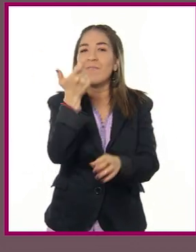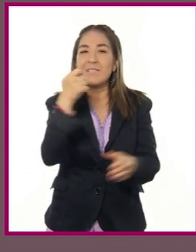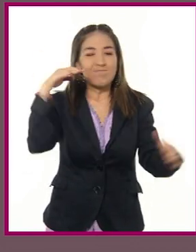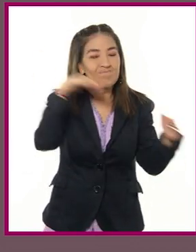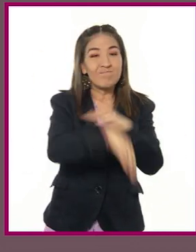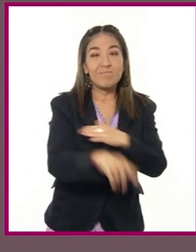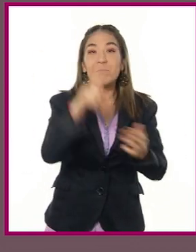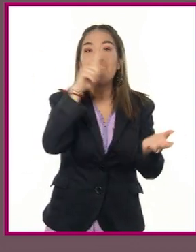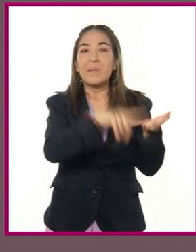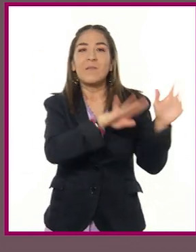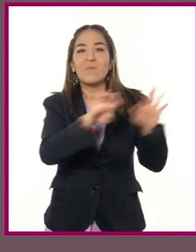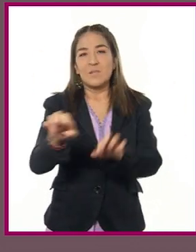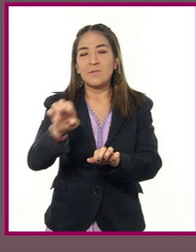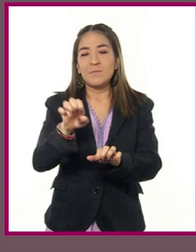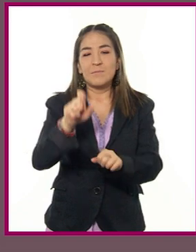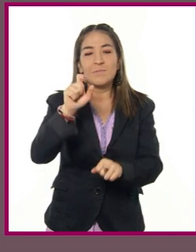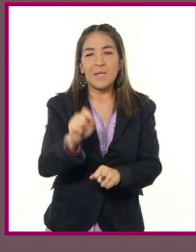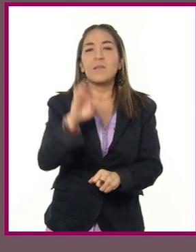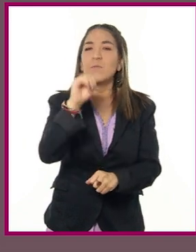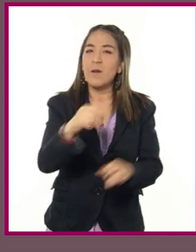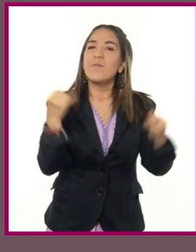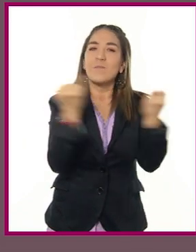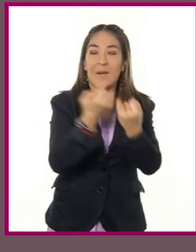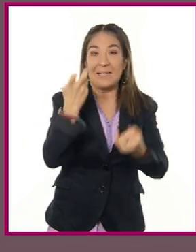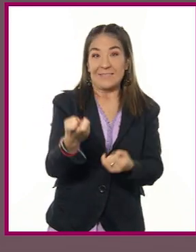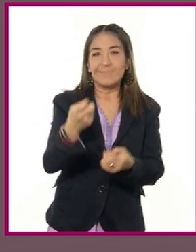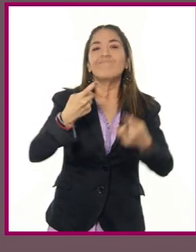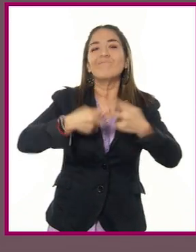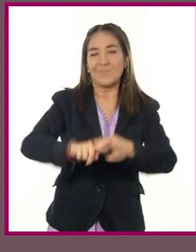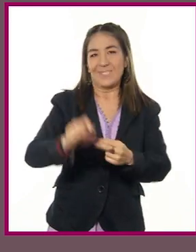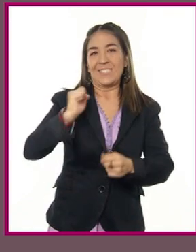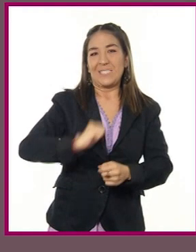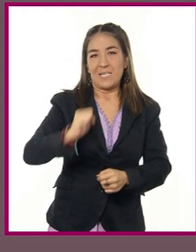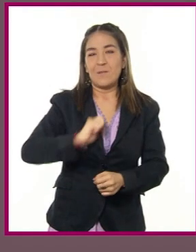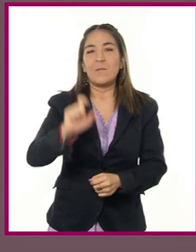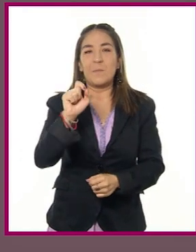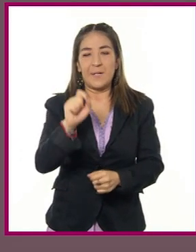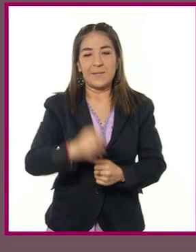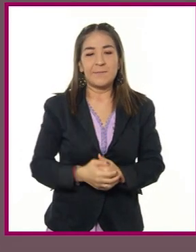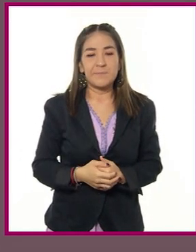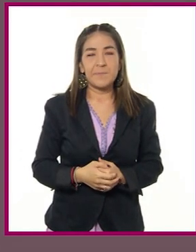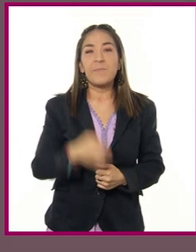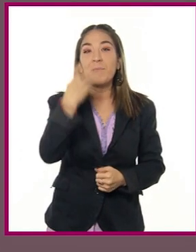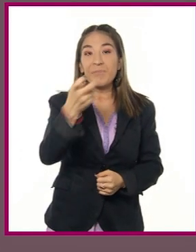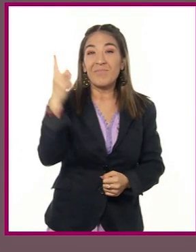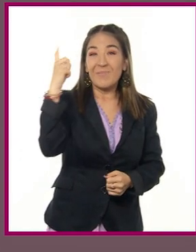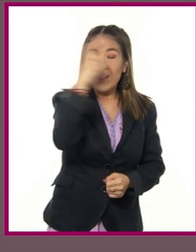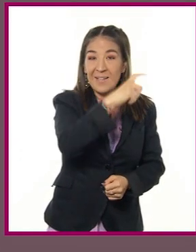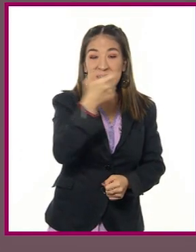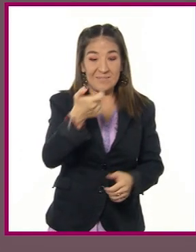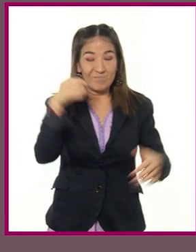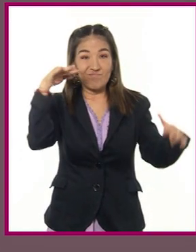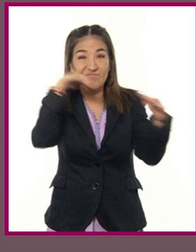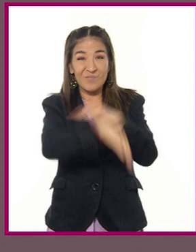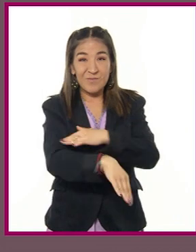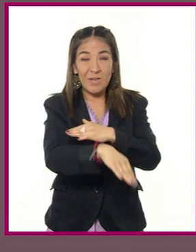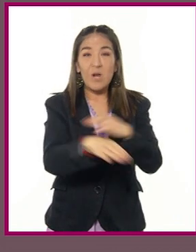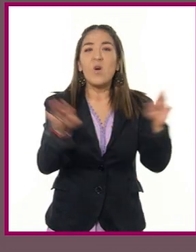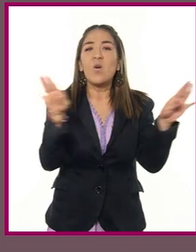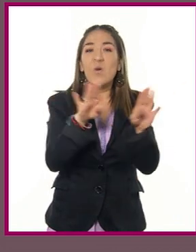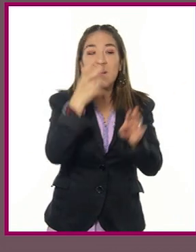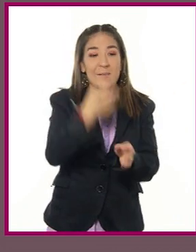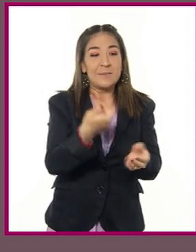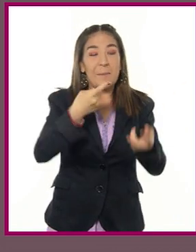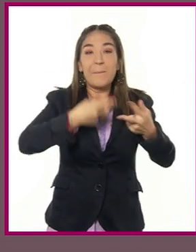de 1929, ya en el siglo XX. La crisis de 1929 fue un